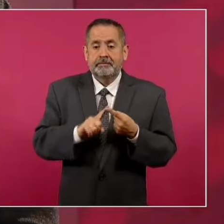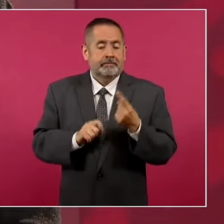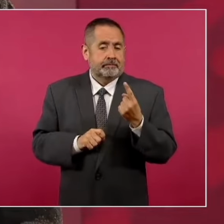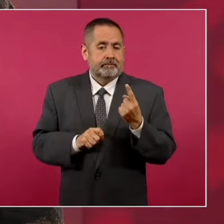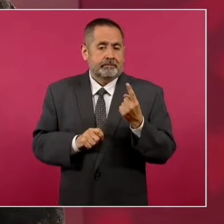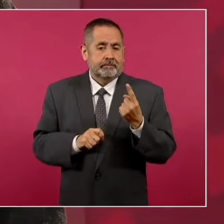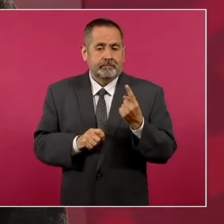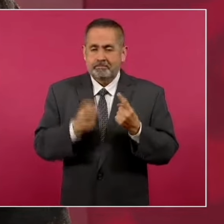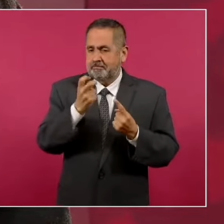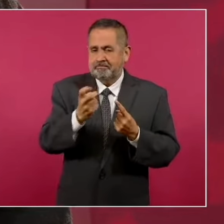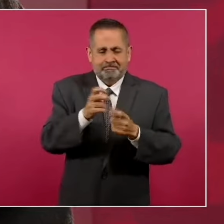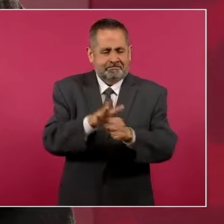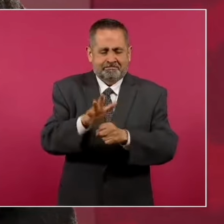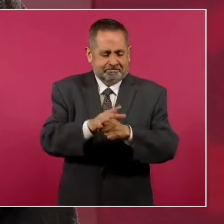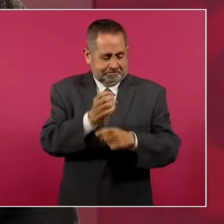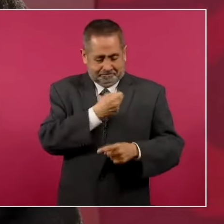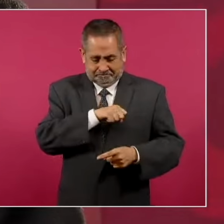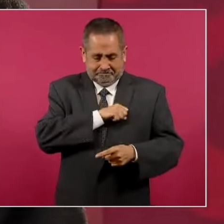con eso tenemos.